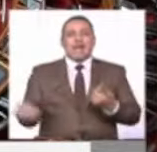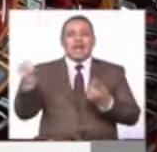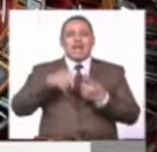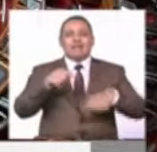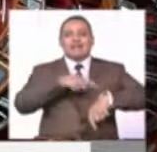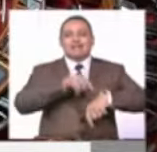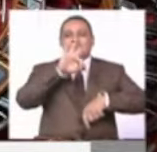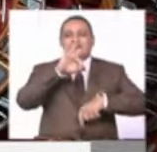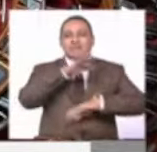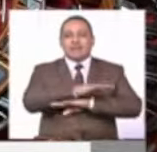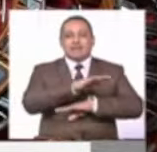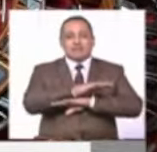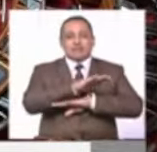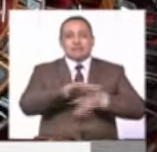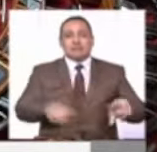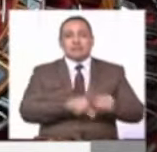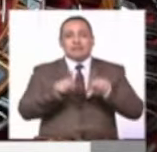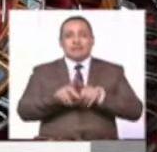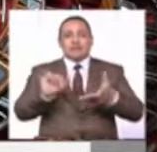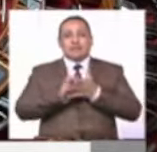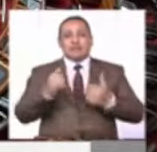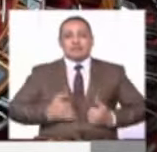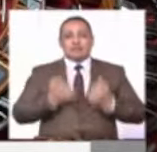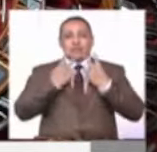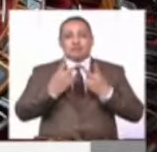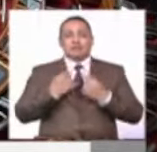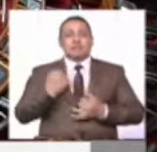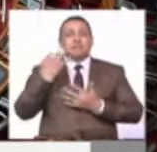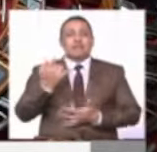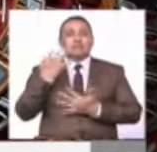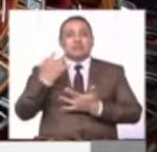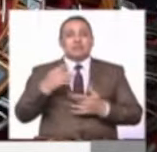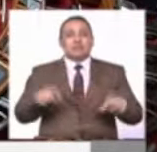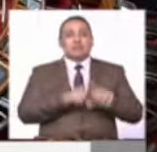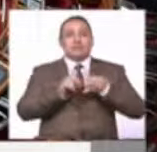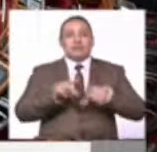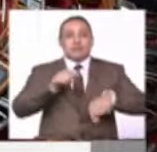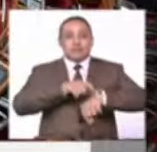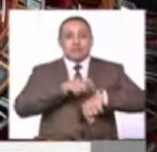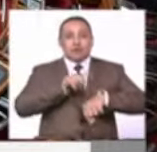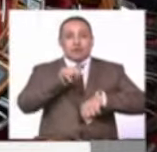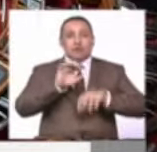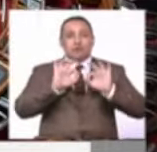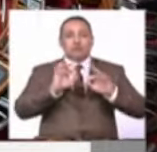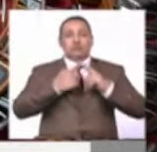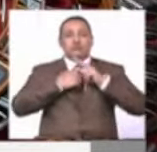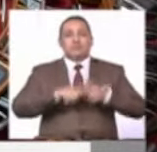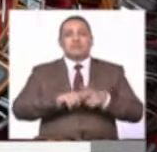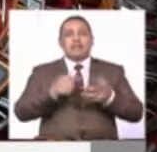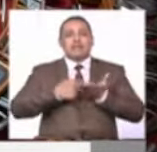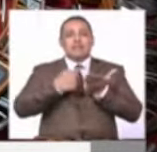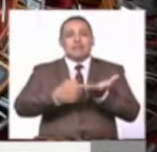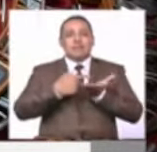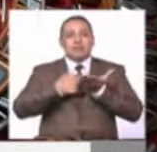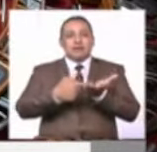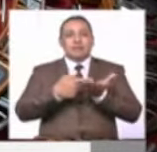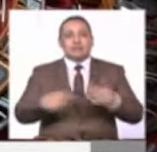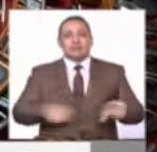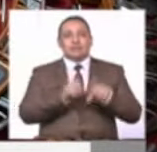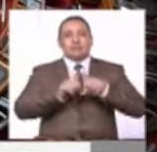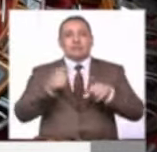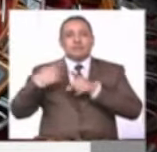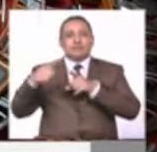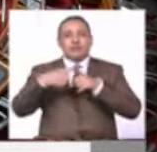las 3 de la tarde justamente se espera ya que a esa hora se realice El Debate de Los